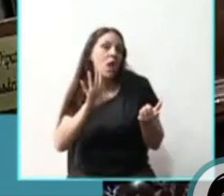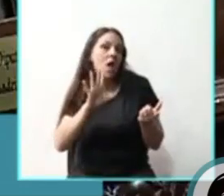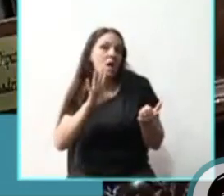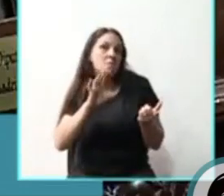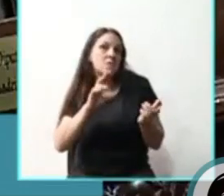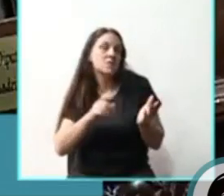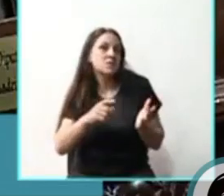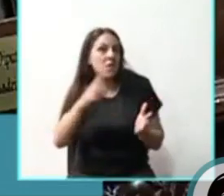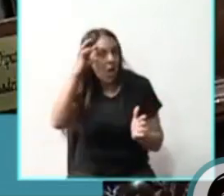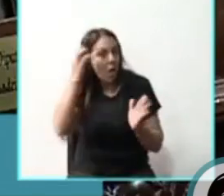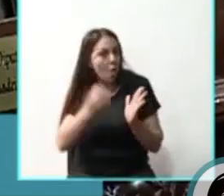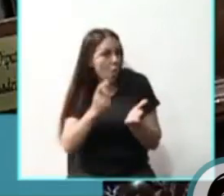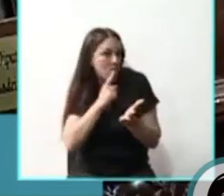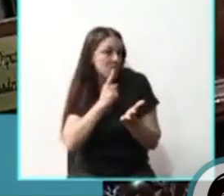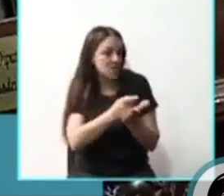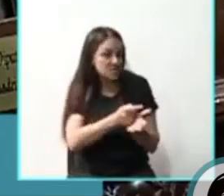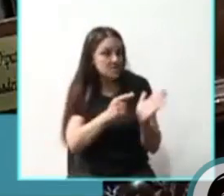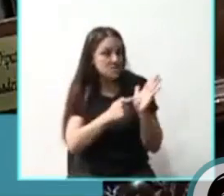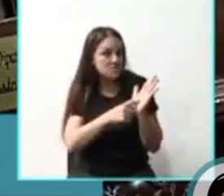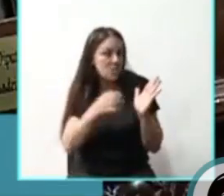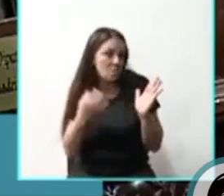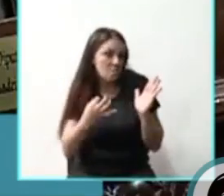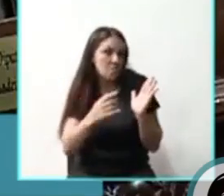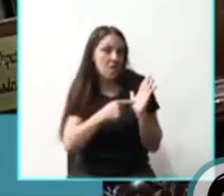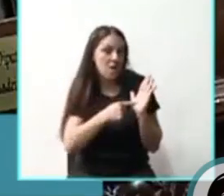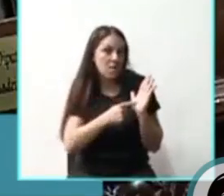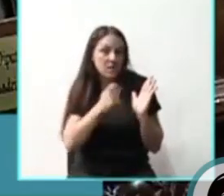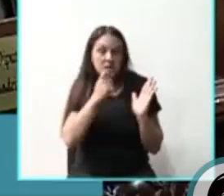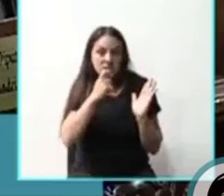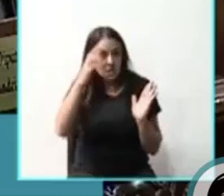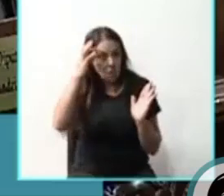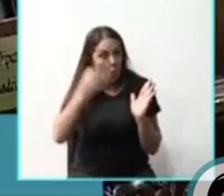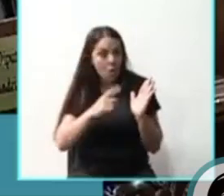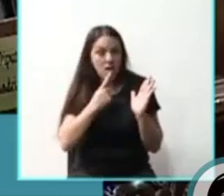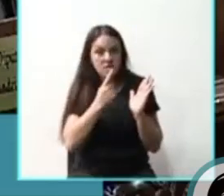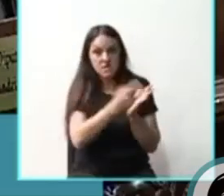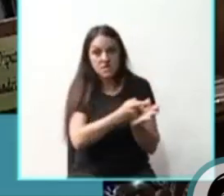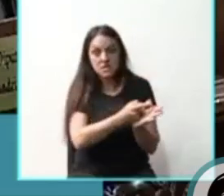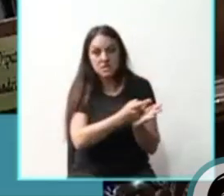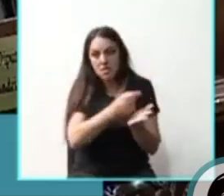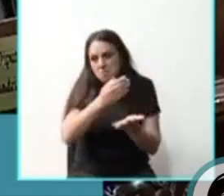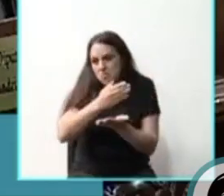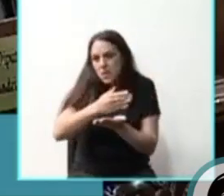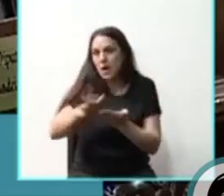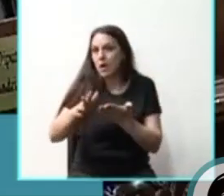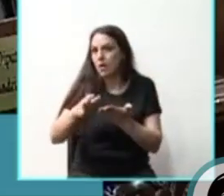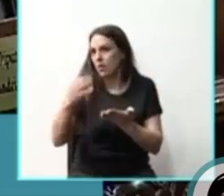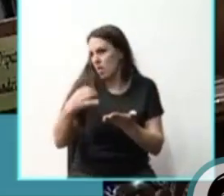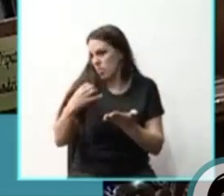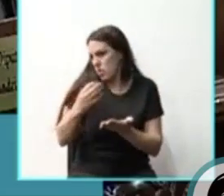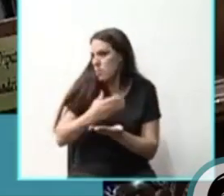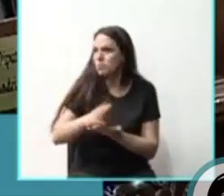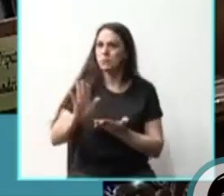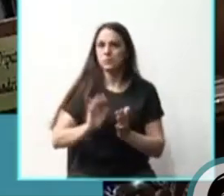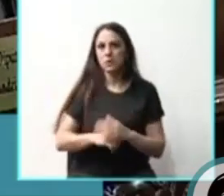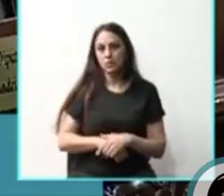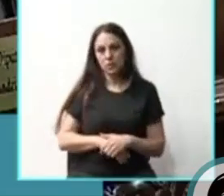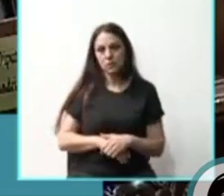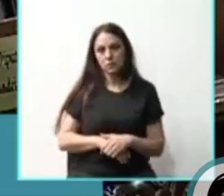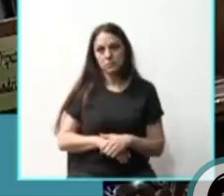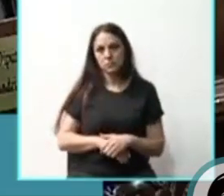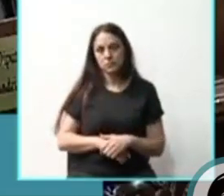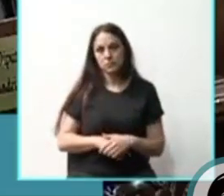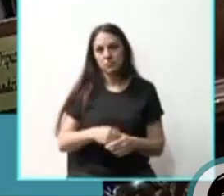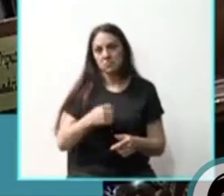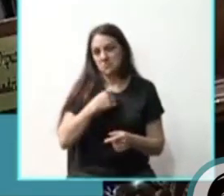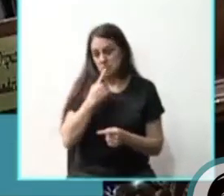judicial que si el fallo judicial ordena que hay que desalojar hay que cumplirlo mire yo les